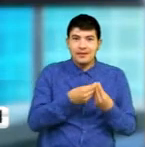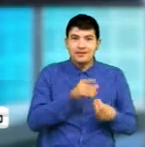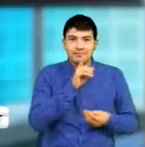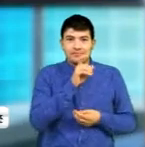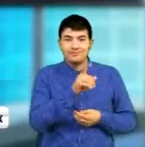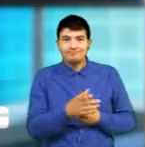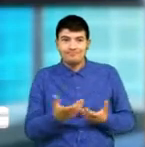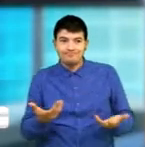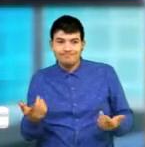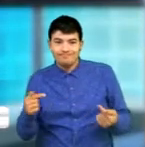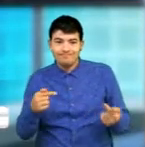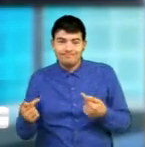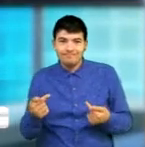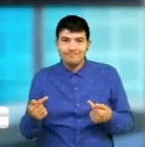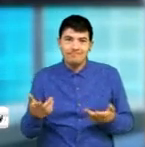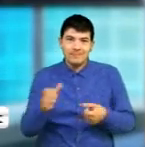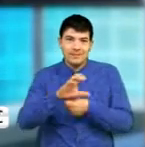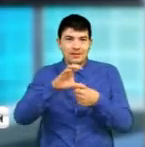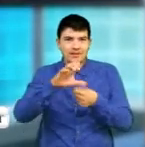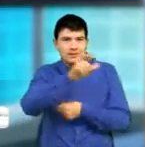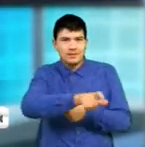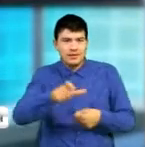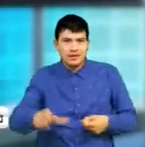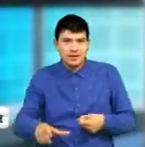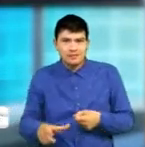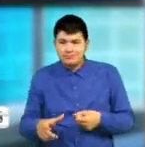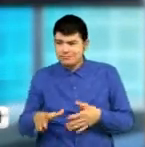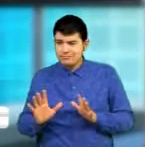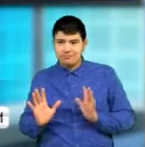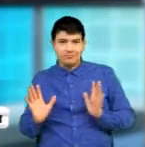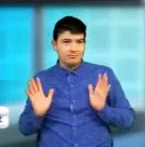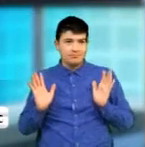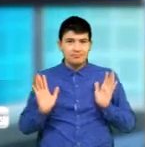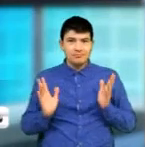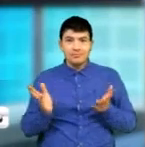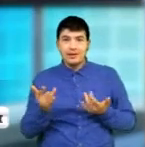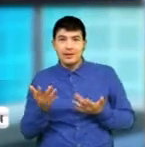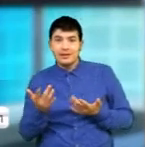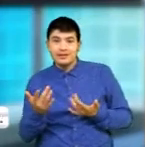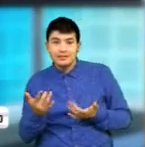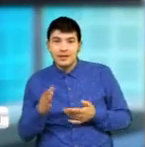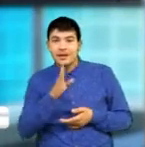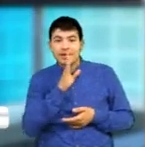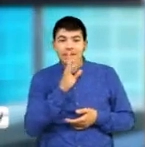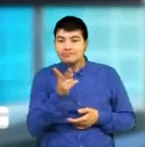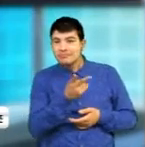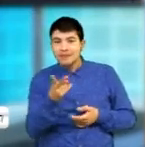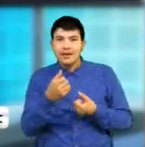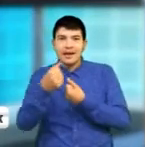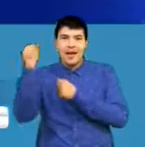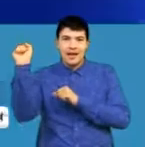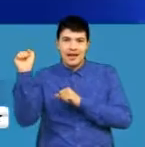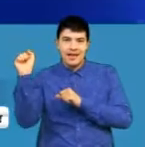ciudad, los ciudadanos, quienes están fuera de ring, esperan quién será el que gane este